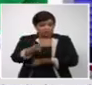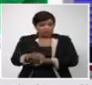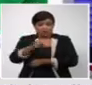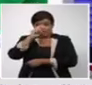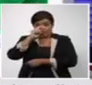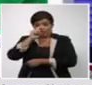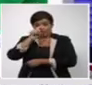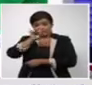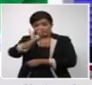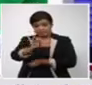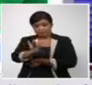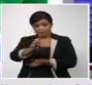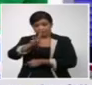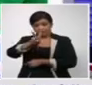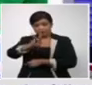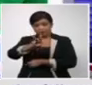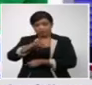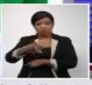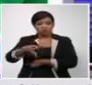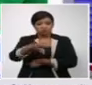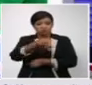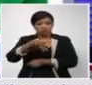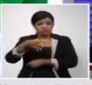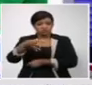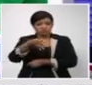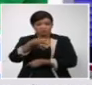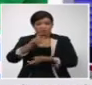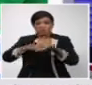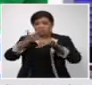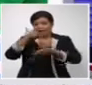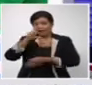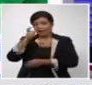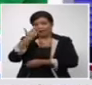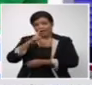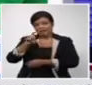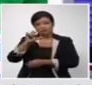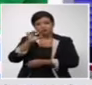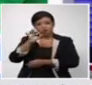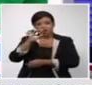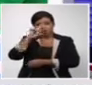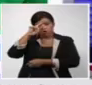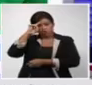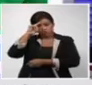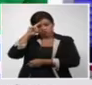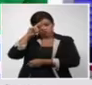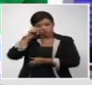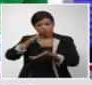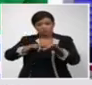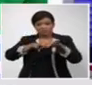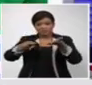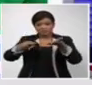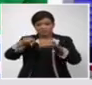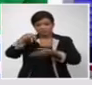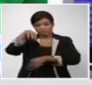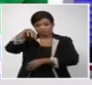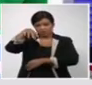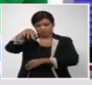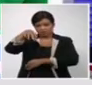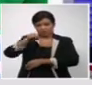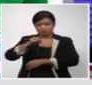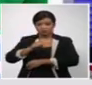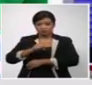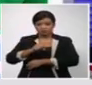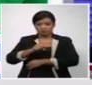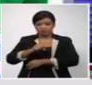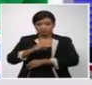edad del municipio Los Palacios, en la provincia de Pinar del Río, con el antecedente sí